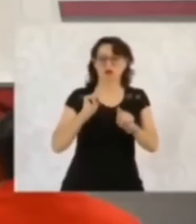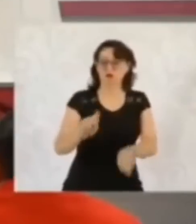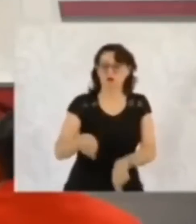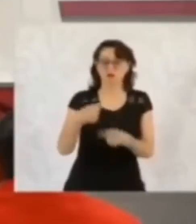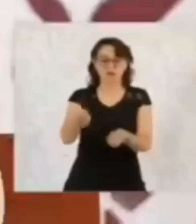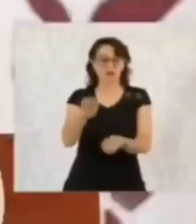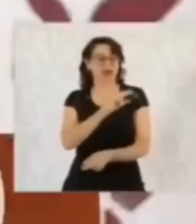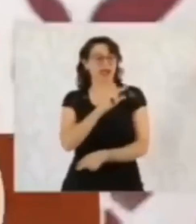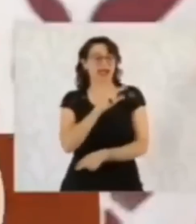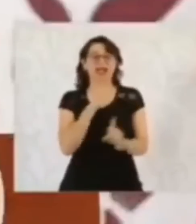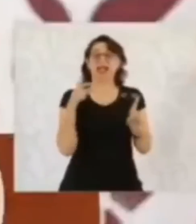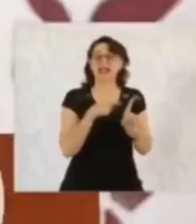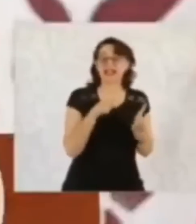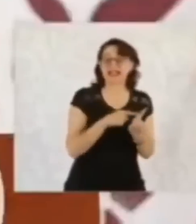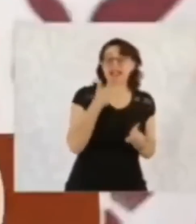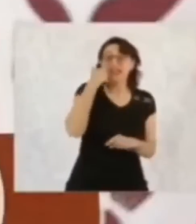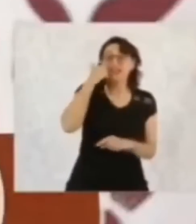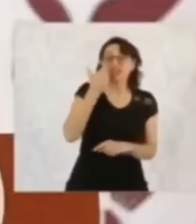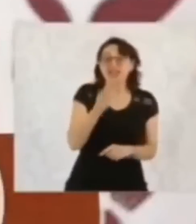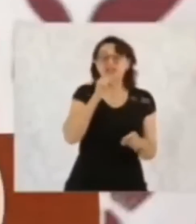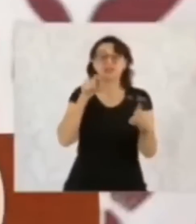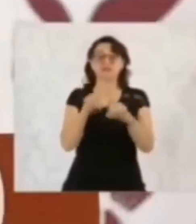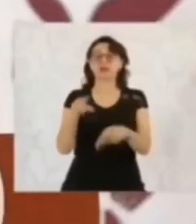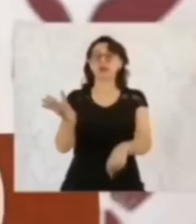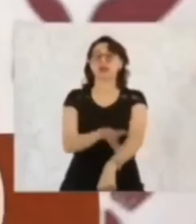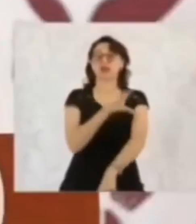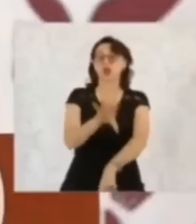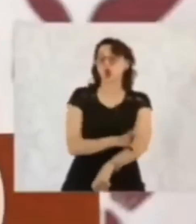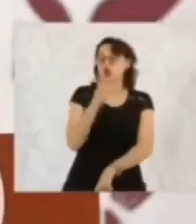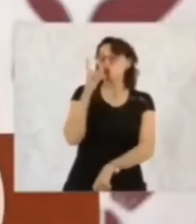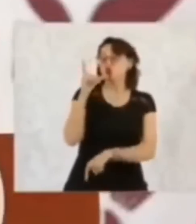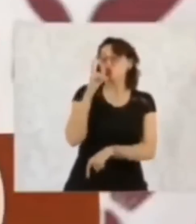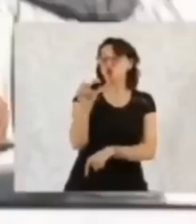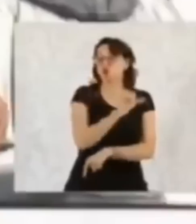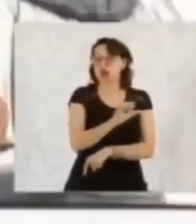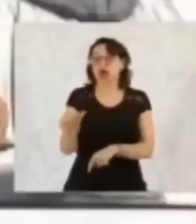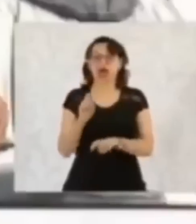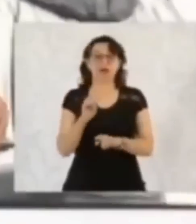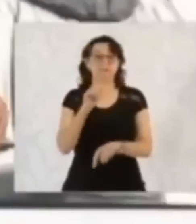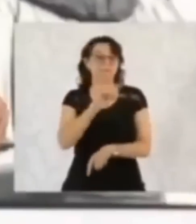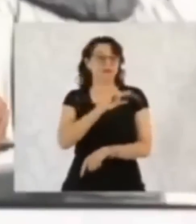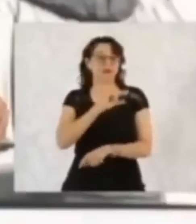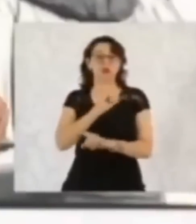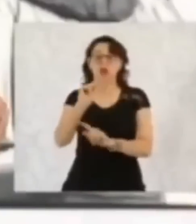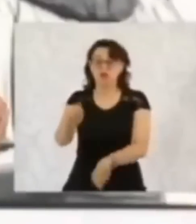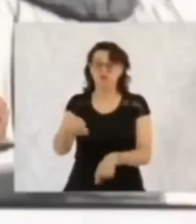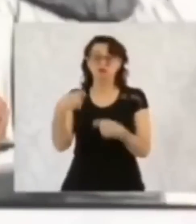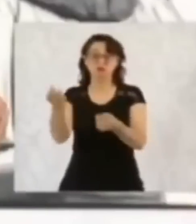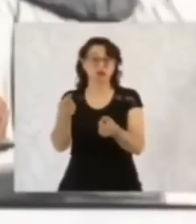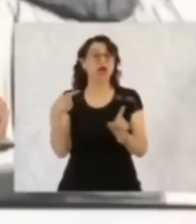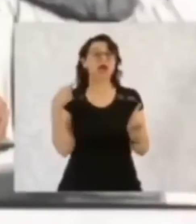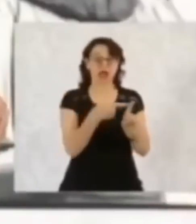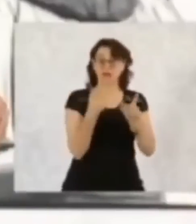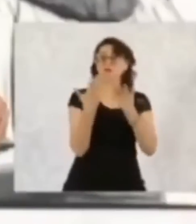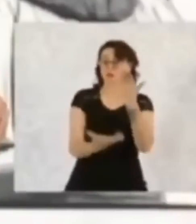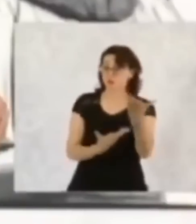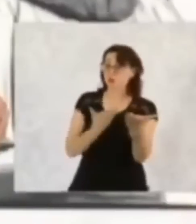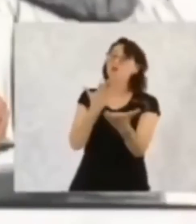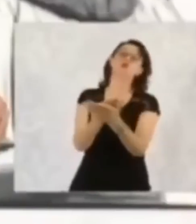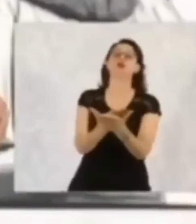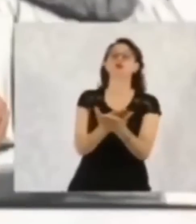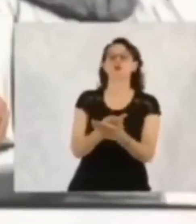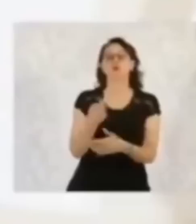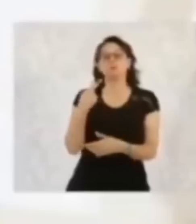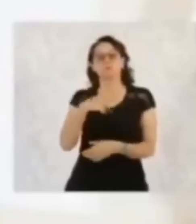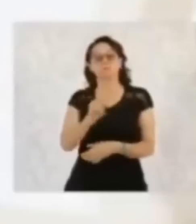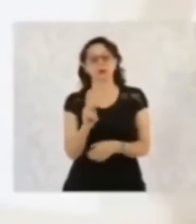la industria eléctrica en el 99. Lo pueden revisar, ese era su objetivo,